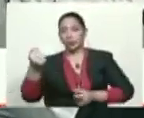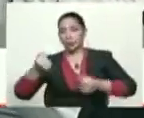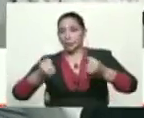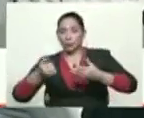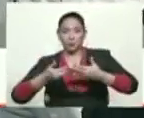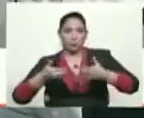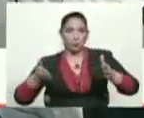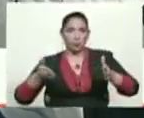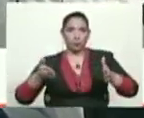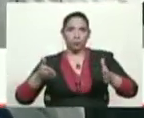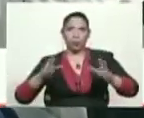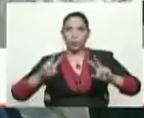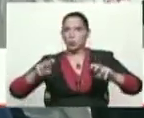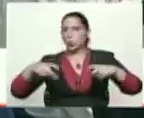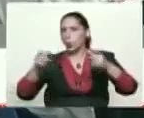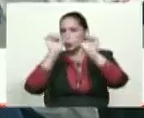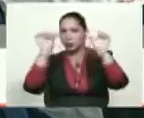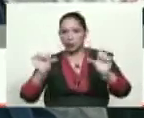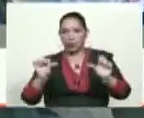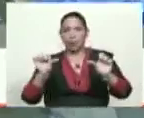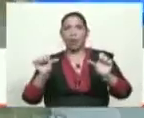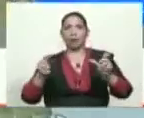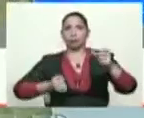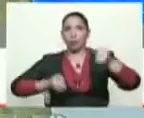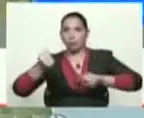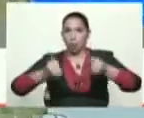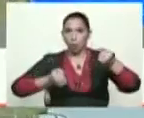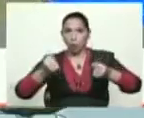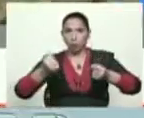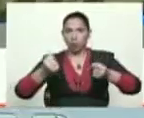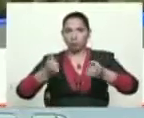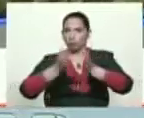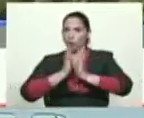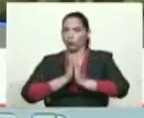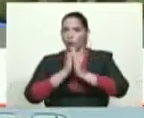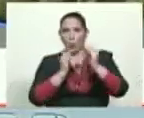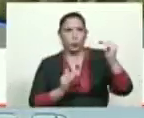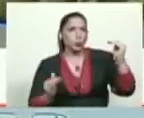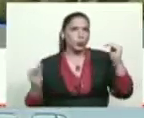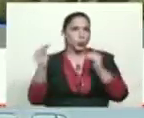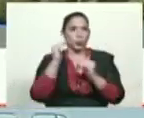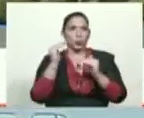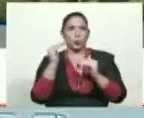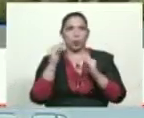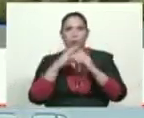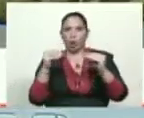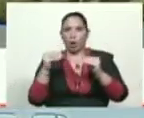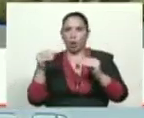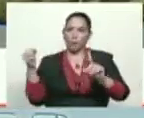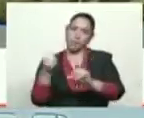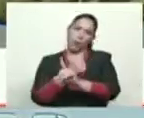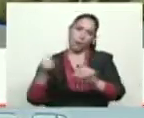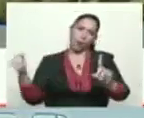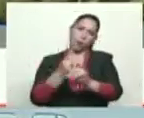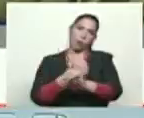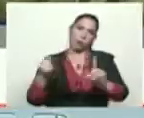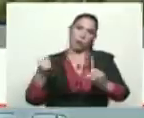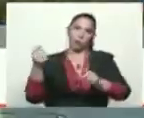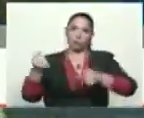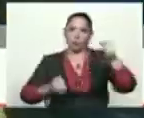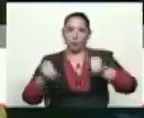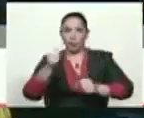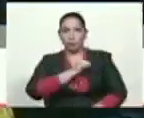público un nuevo sistema de transporte público que supere todo el sabotaje que tenemos hoy del transporte